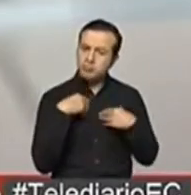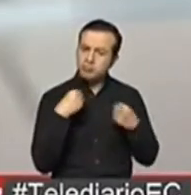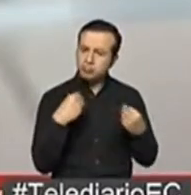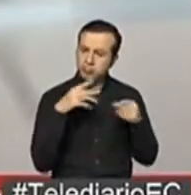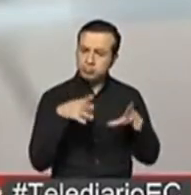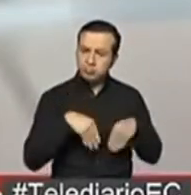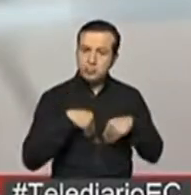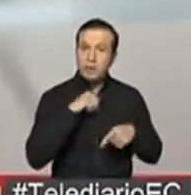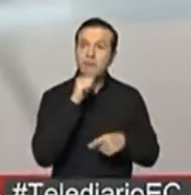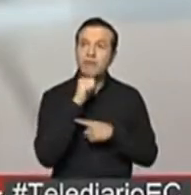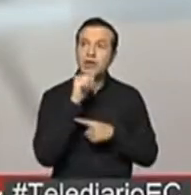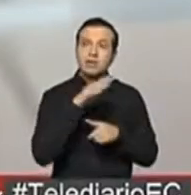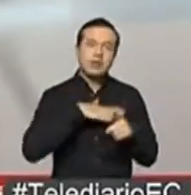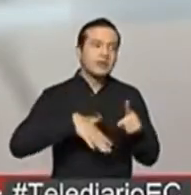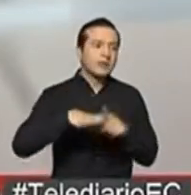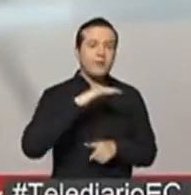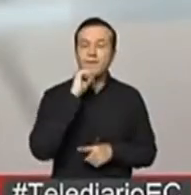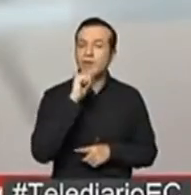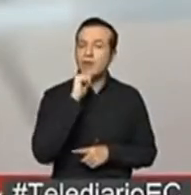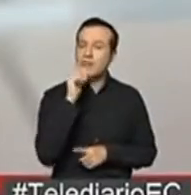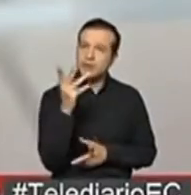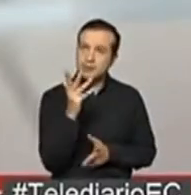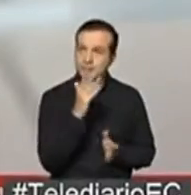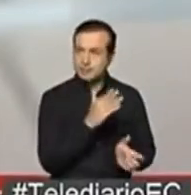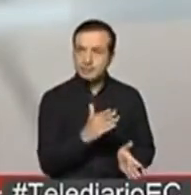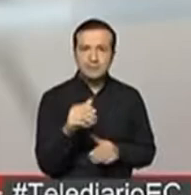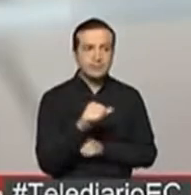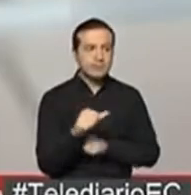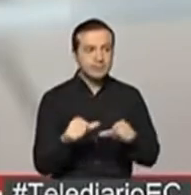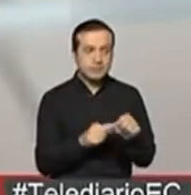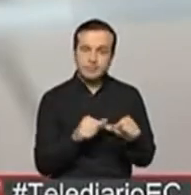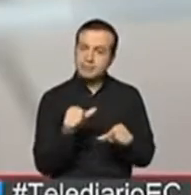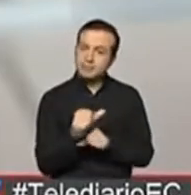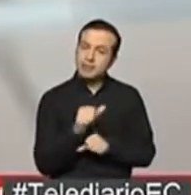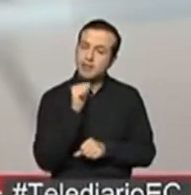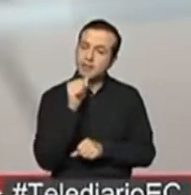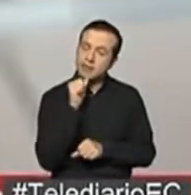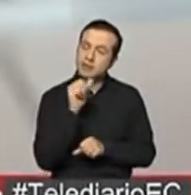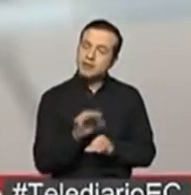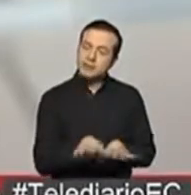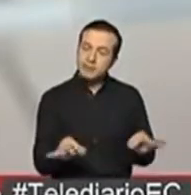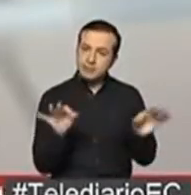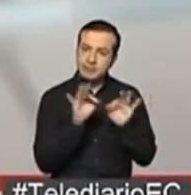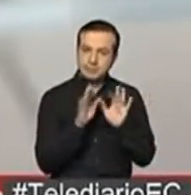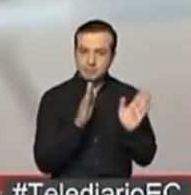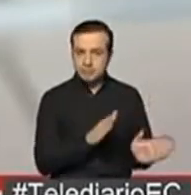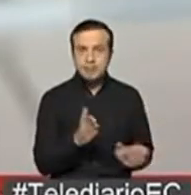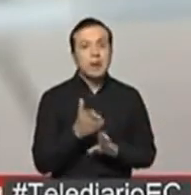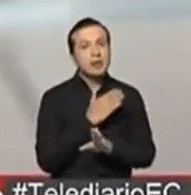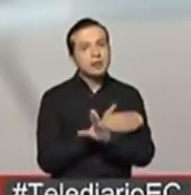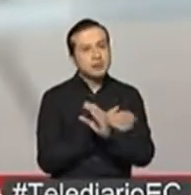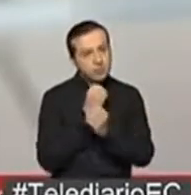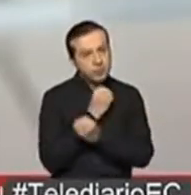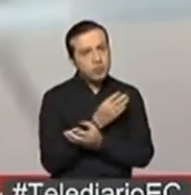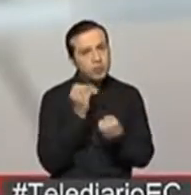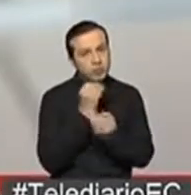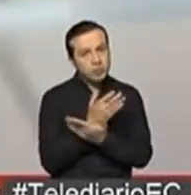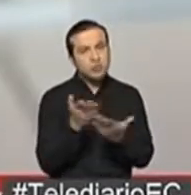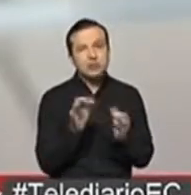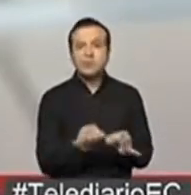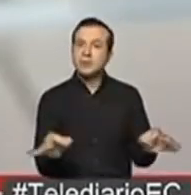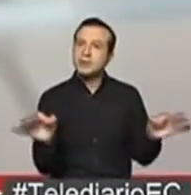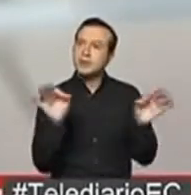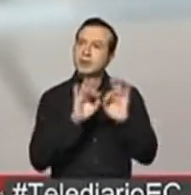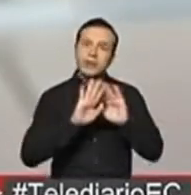que le falló fue el en todo lo cierto el asesoramiento correspondiente para la sociabilización correspondiente